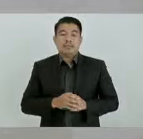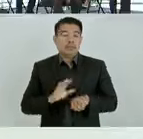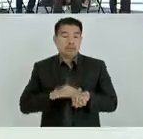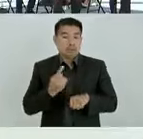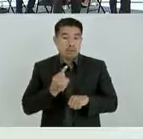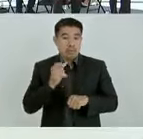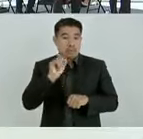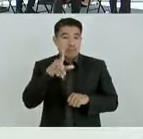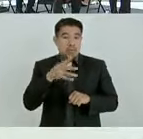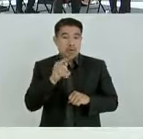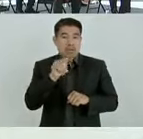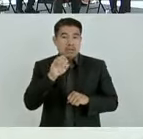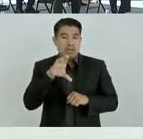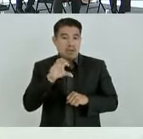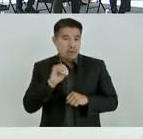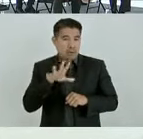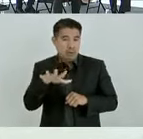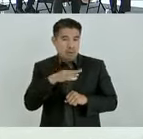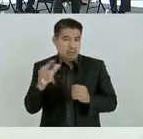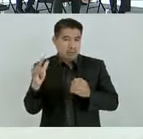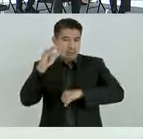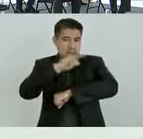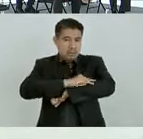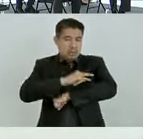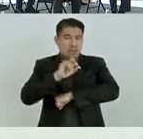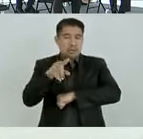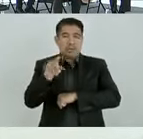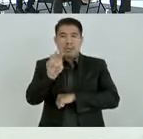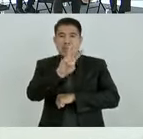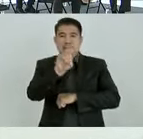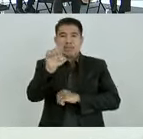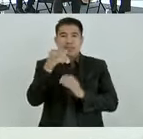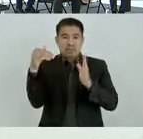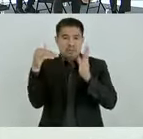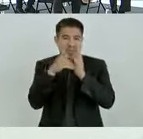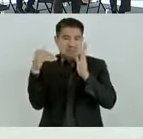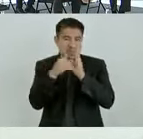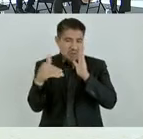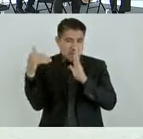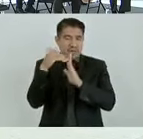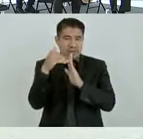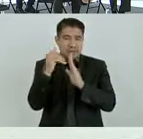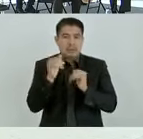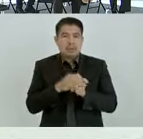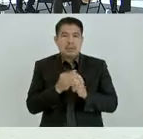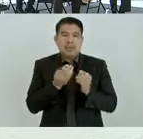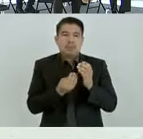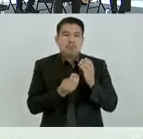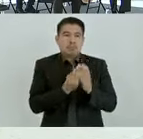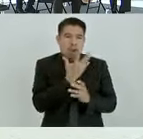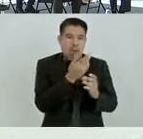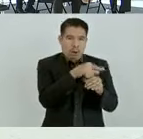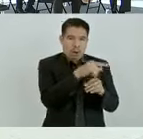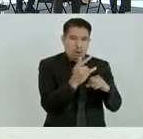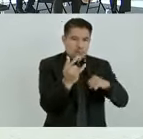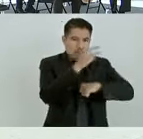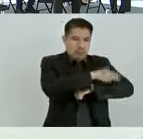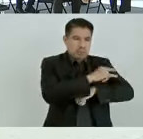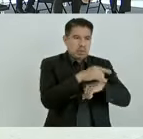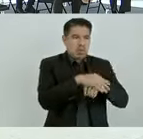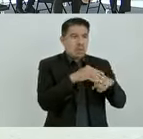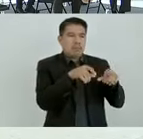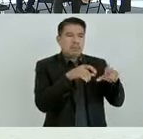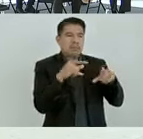de Texcoco en 300 mil millones y el nuevo aeropuerto con tres